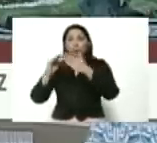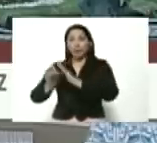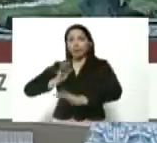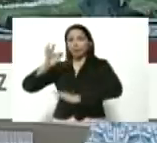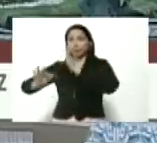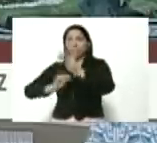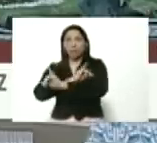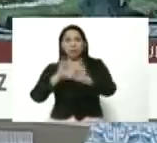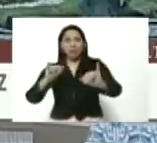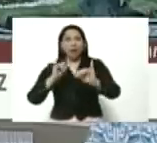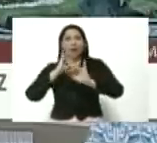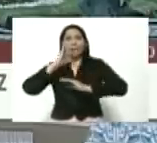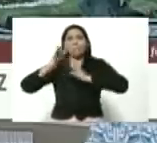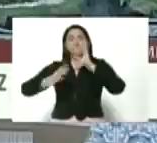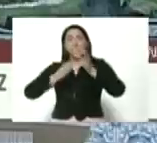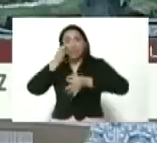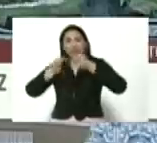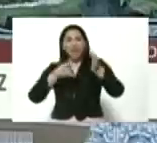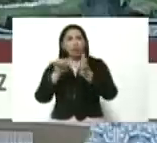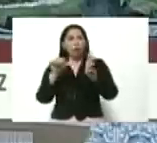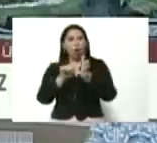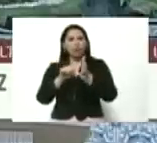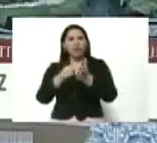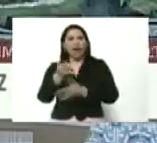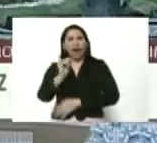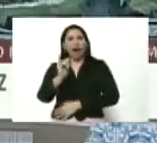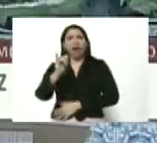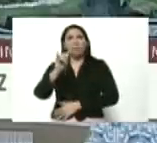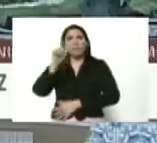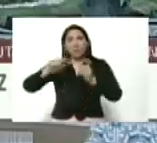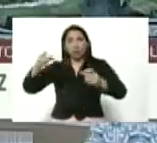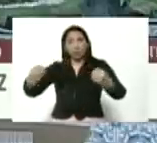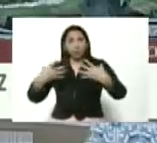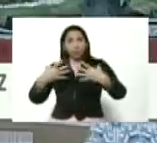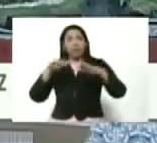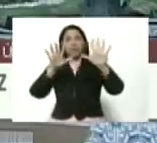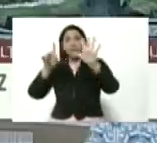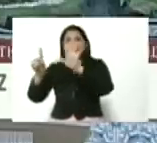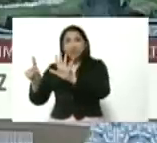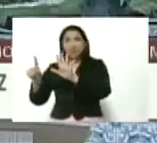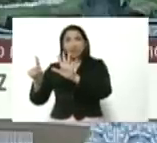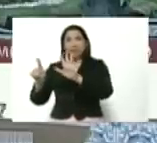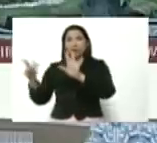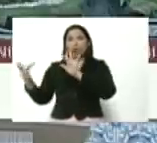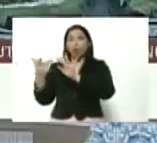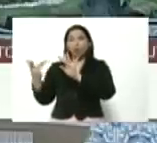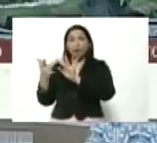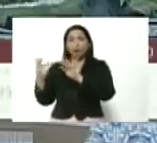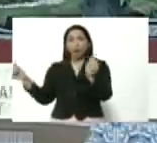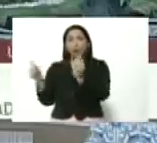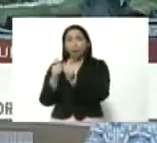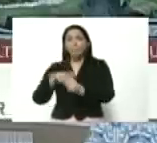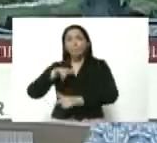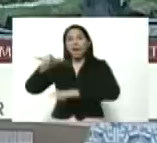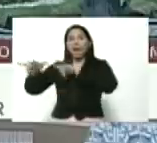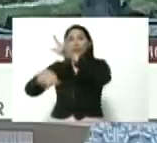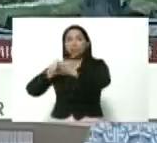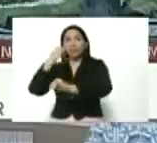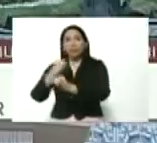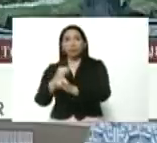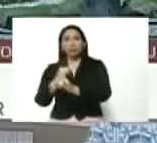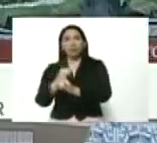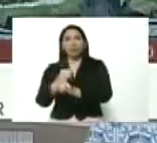ya di los detalles donde están ubicados esos casos 16 son de contacto con viajero internacional